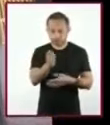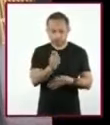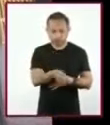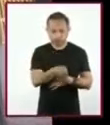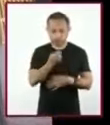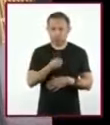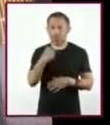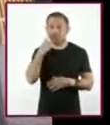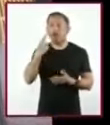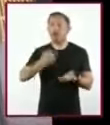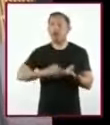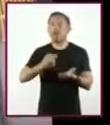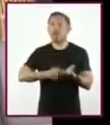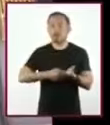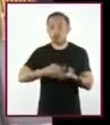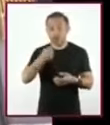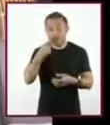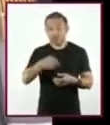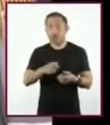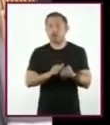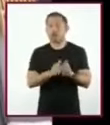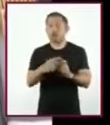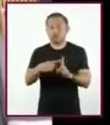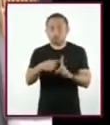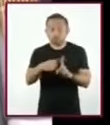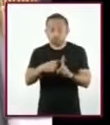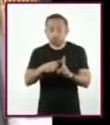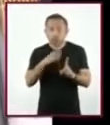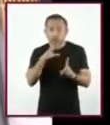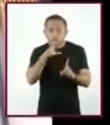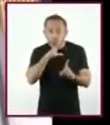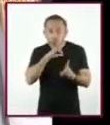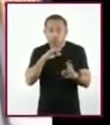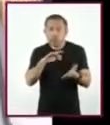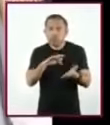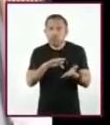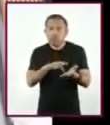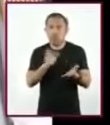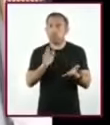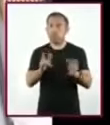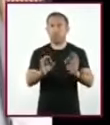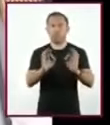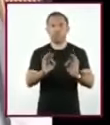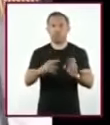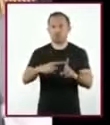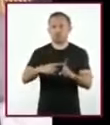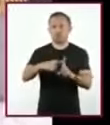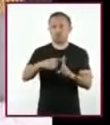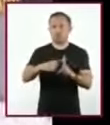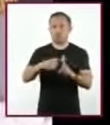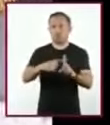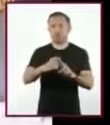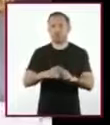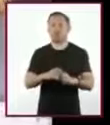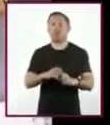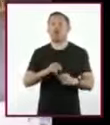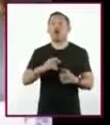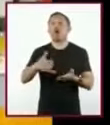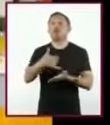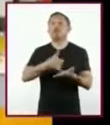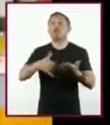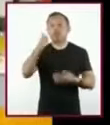Chécate esto, si ya tenía la temperatura perfecta. el aceite de coco, que es buenísimo